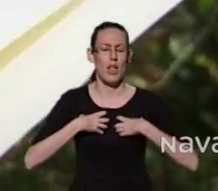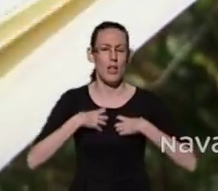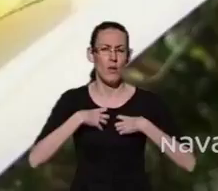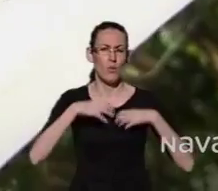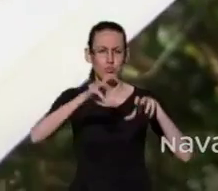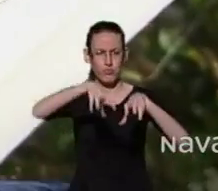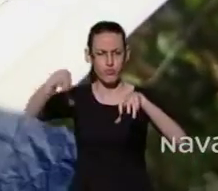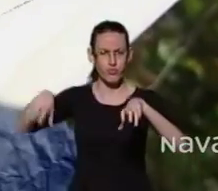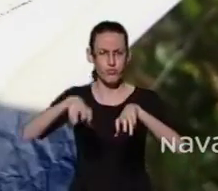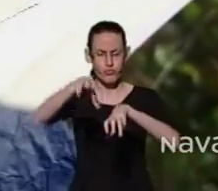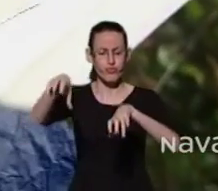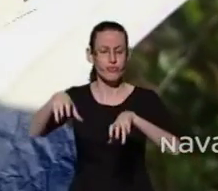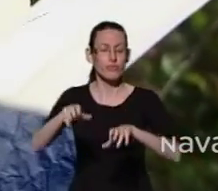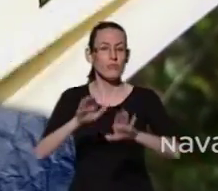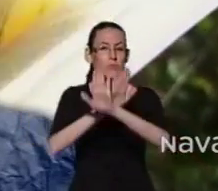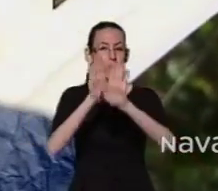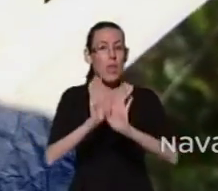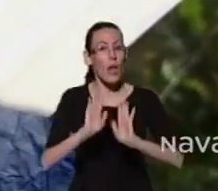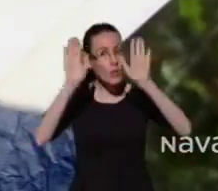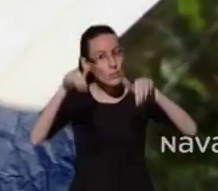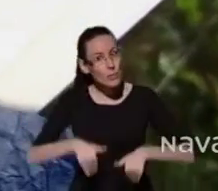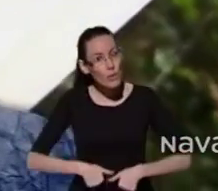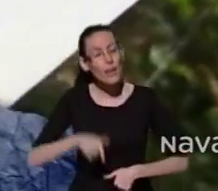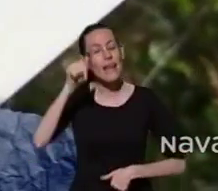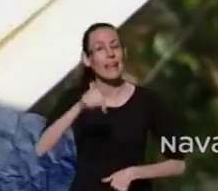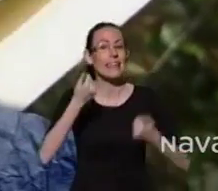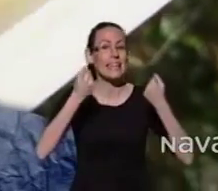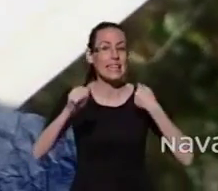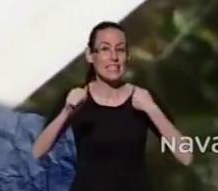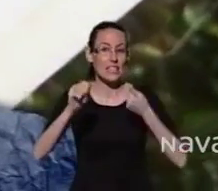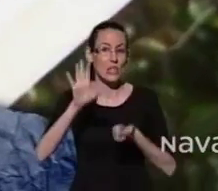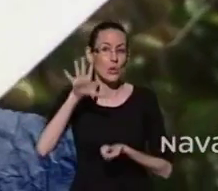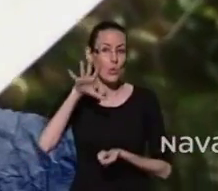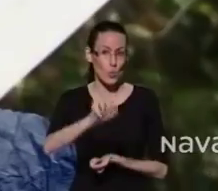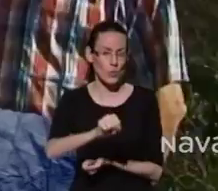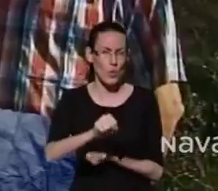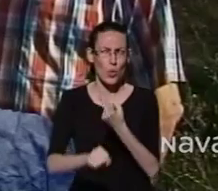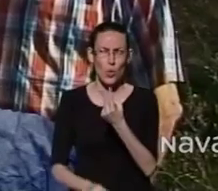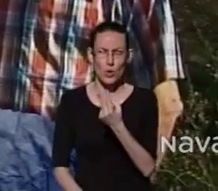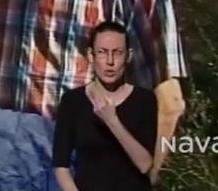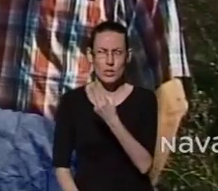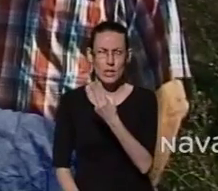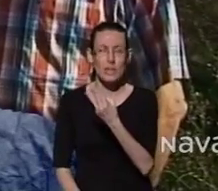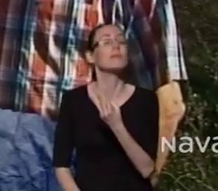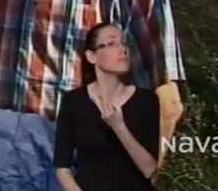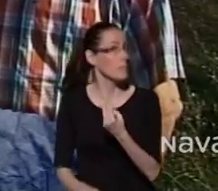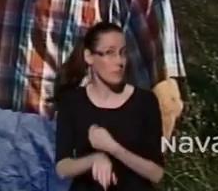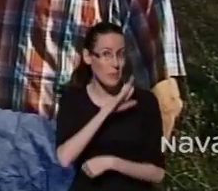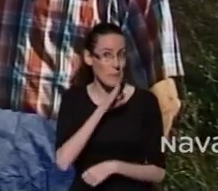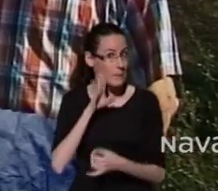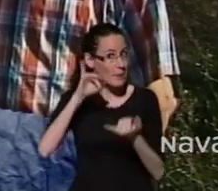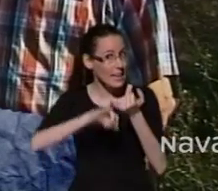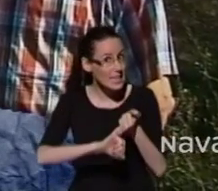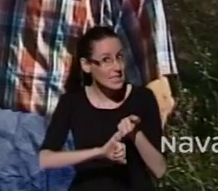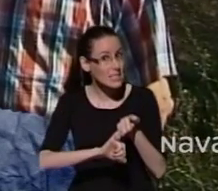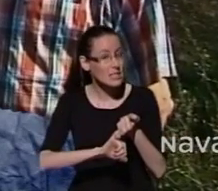aquí. Compró el caserío y, bueno, dos o tres caseríos ahí. Se casó con mi madre